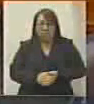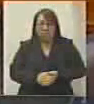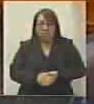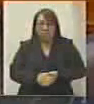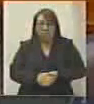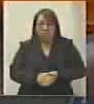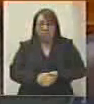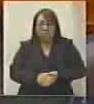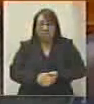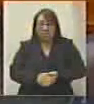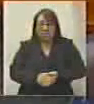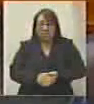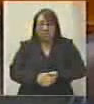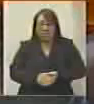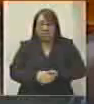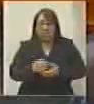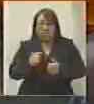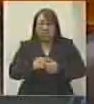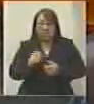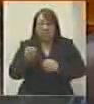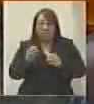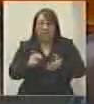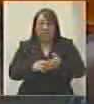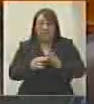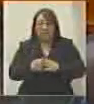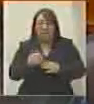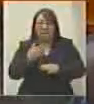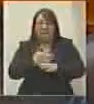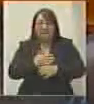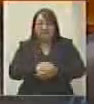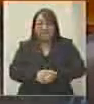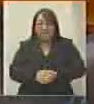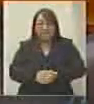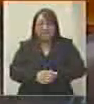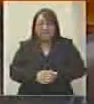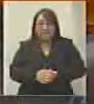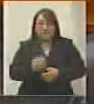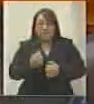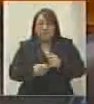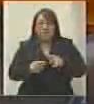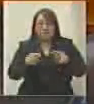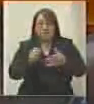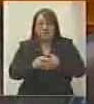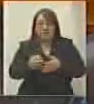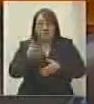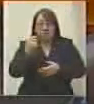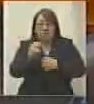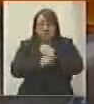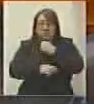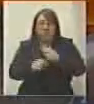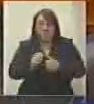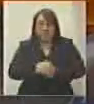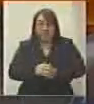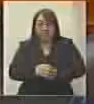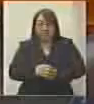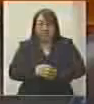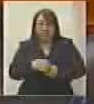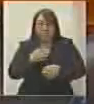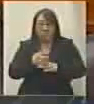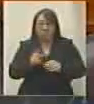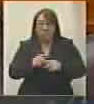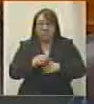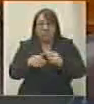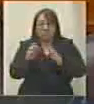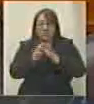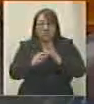Este presupuesto, con este presupuesto se está ligando hacia los últimos caseríos más olvidados del país, a través también